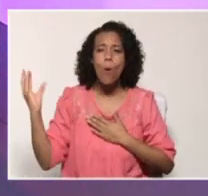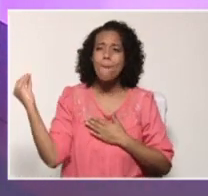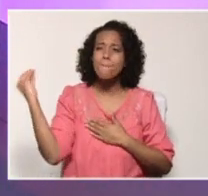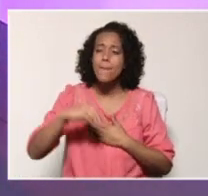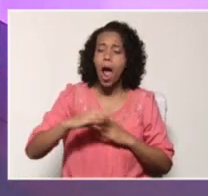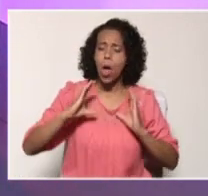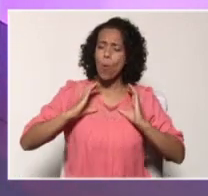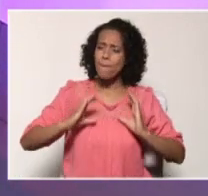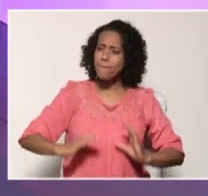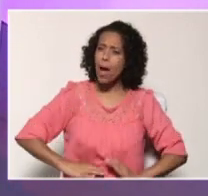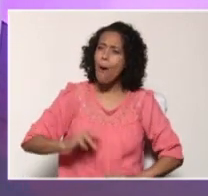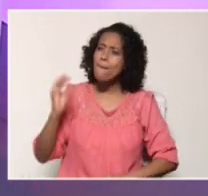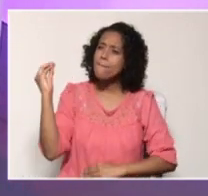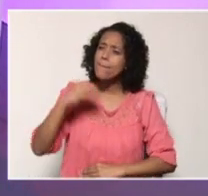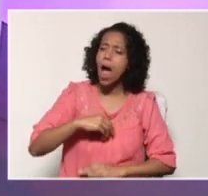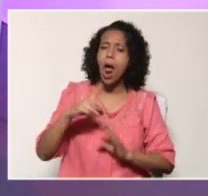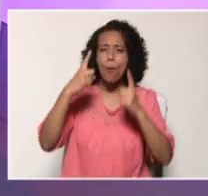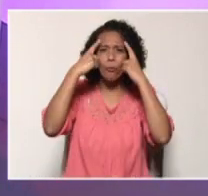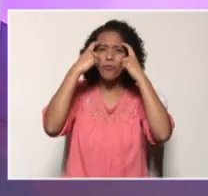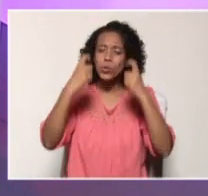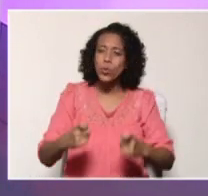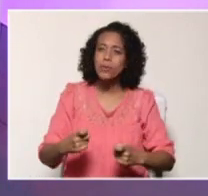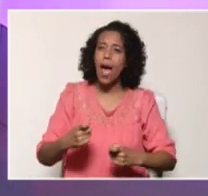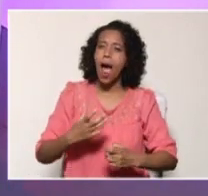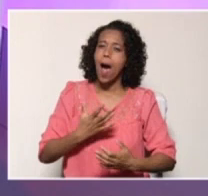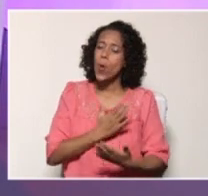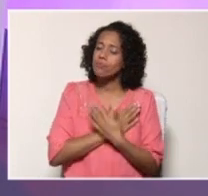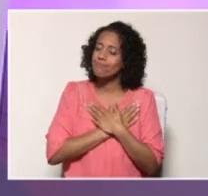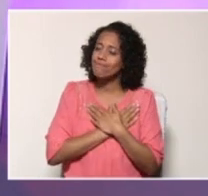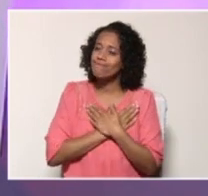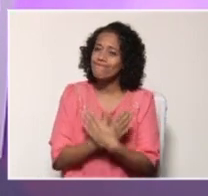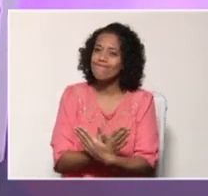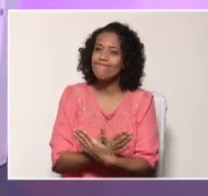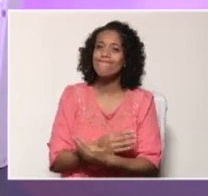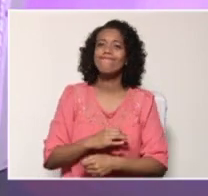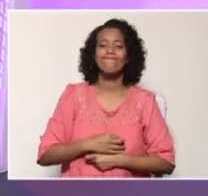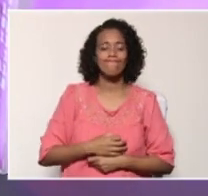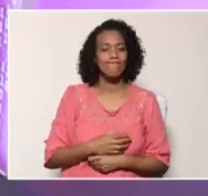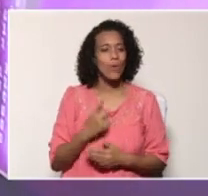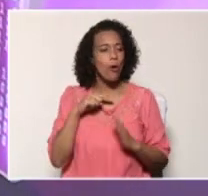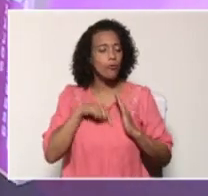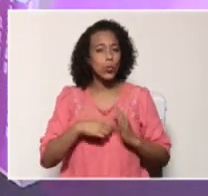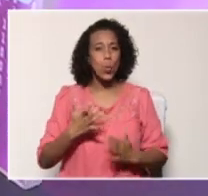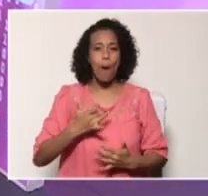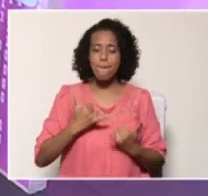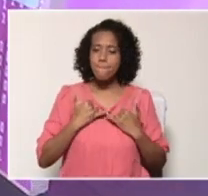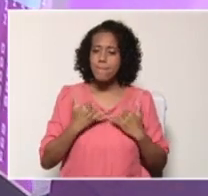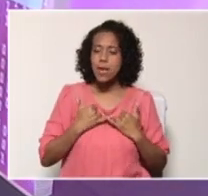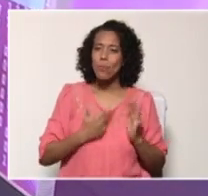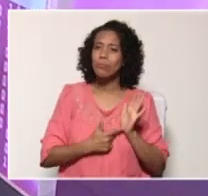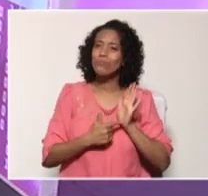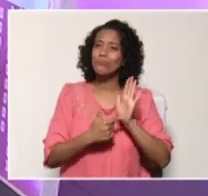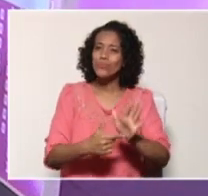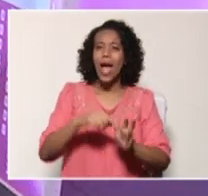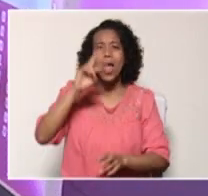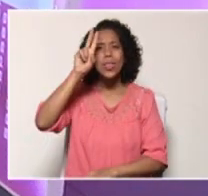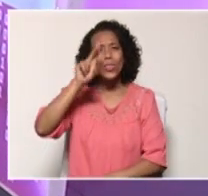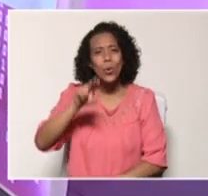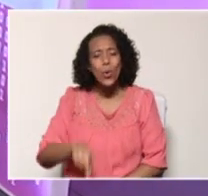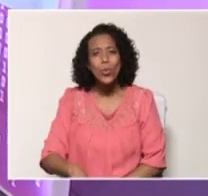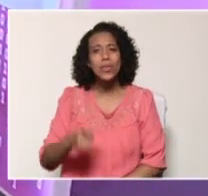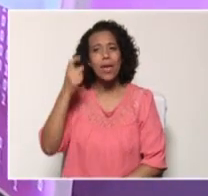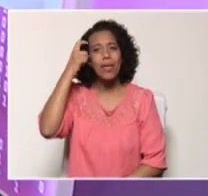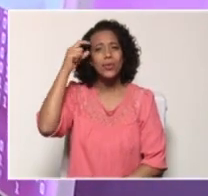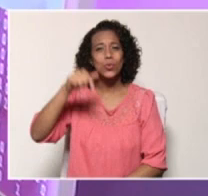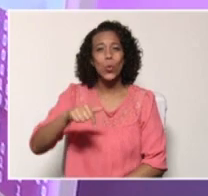allá del humano, que va más allá de lo profesional, que va, sin duda alguna, más allá del amor profundo que estamos demostrando día a día en